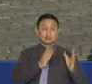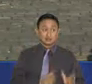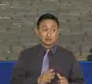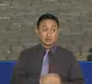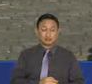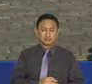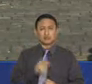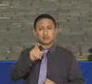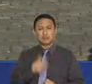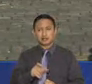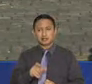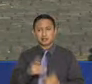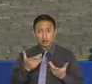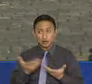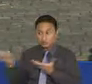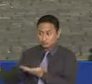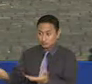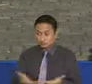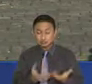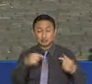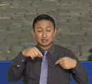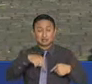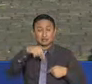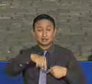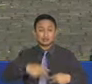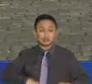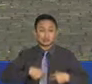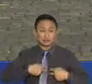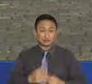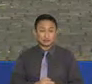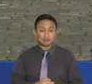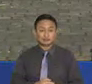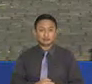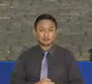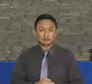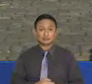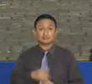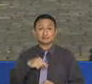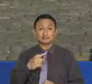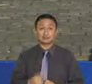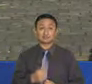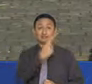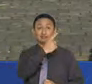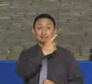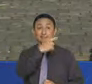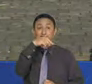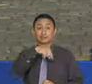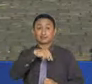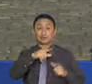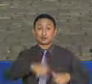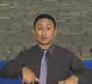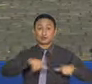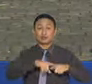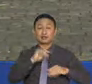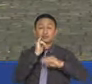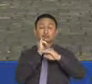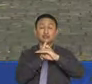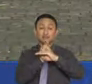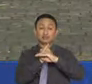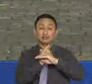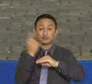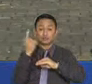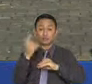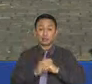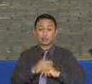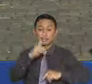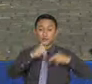y aquellos que la ciudad ha acogido como propia y es precisamente uno de los atractivos de este lugar es la basílica no solo